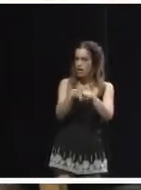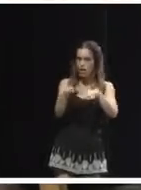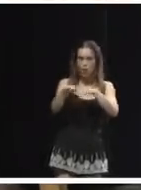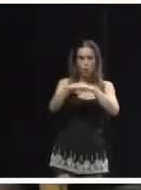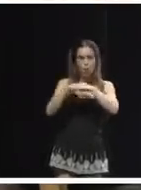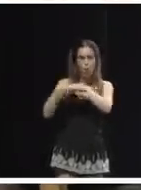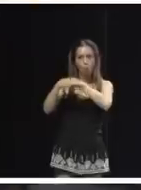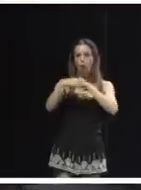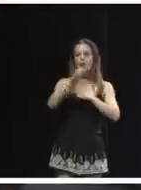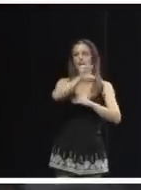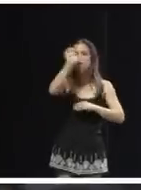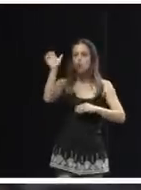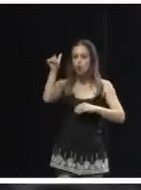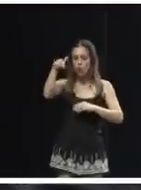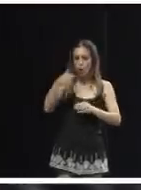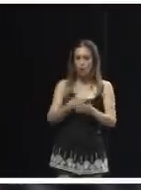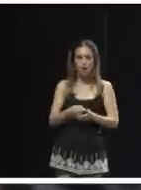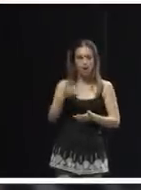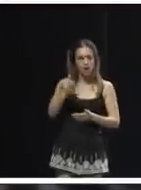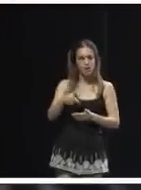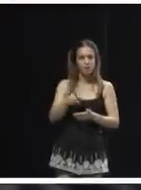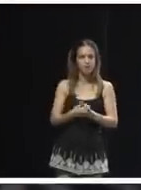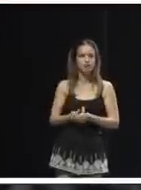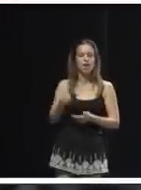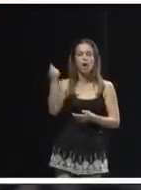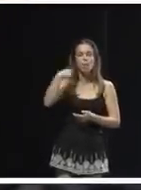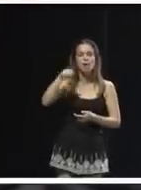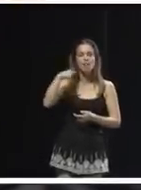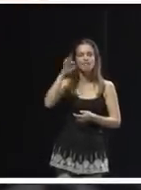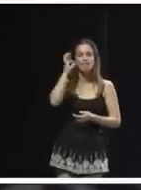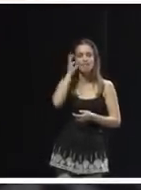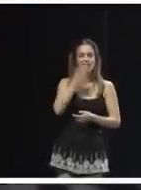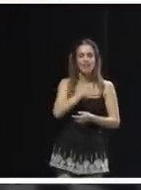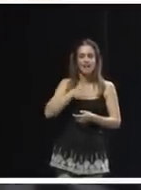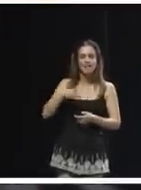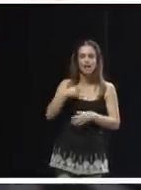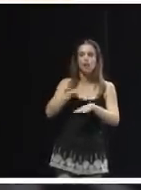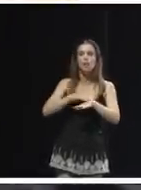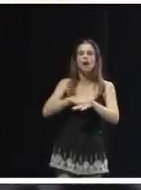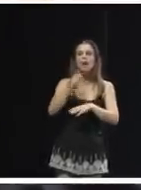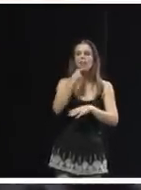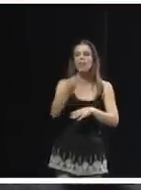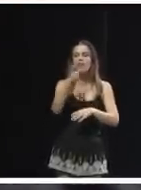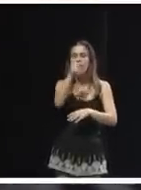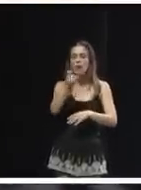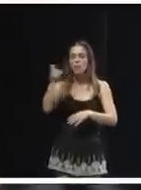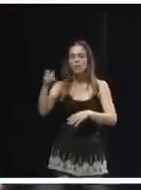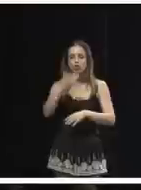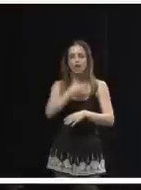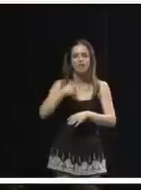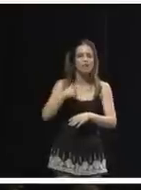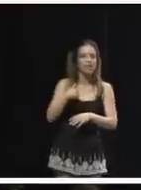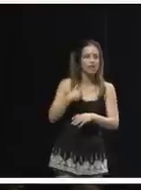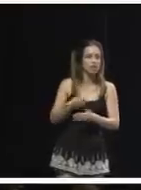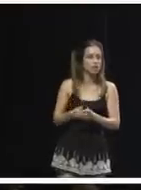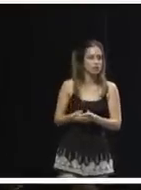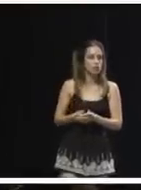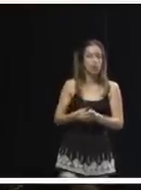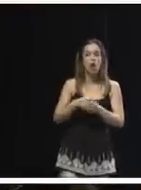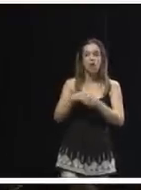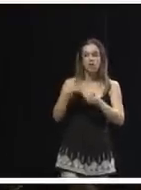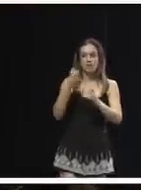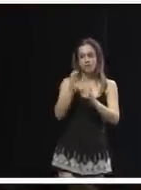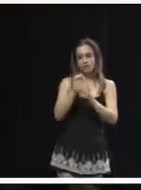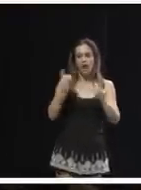Europa. Pero quiero ser presidenta también para decirle a la gente que queremos reducir la jornada laboral